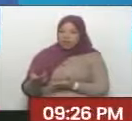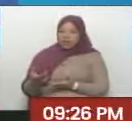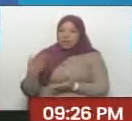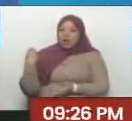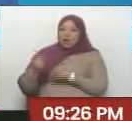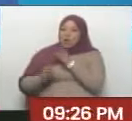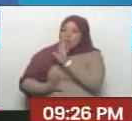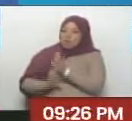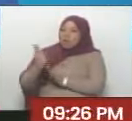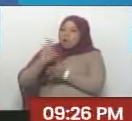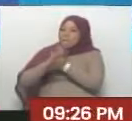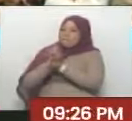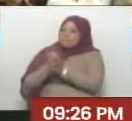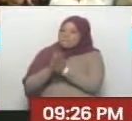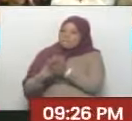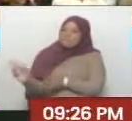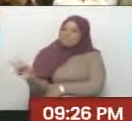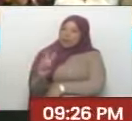¿Dónde se desarrolló la arepa?